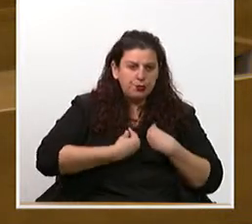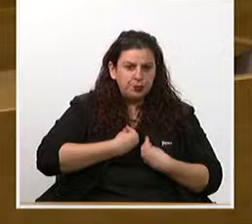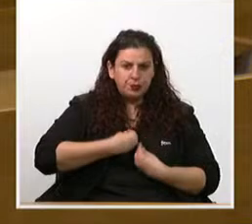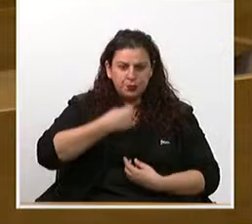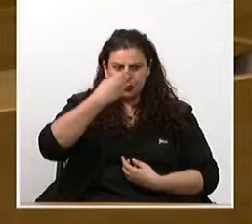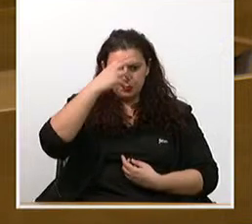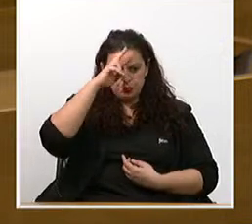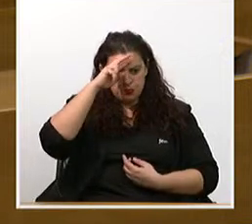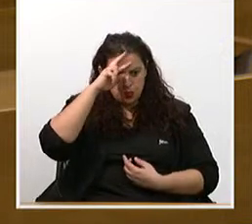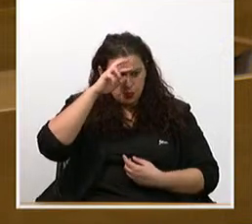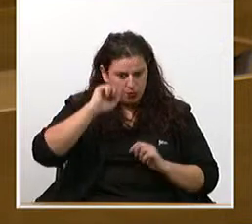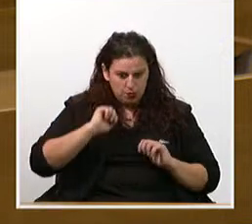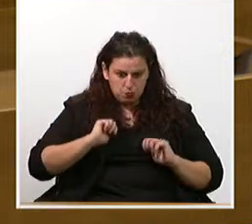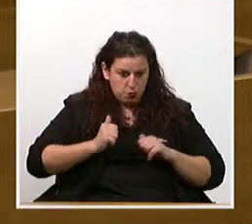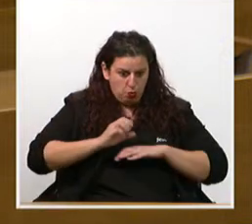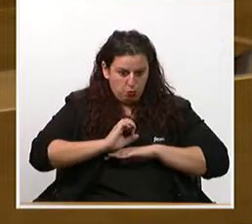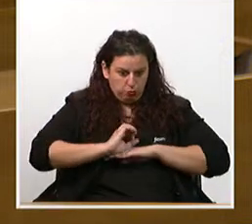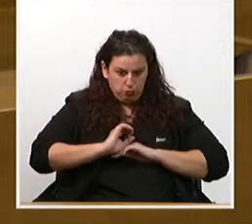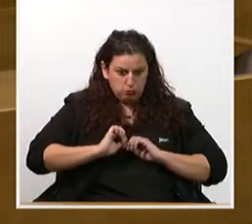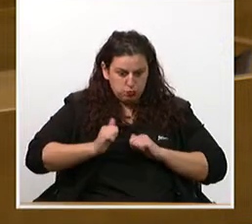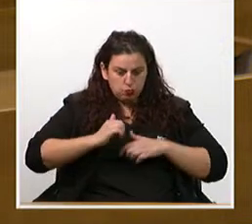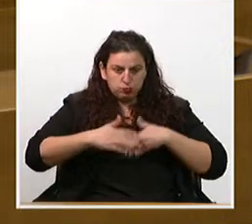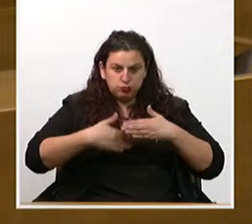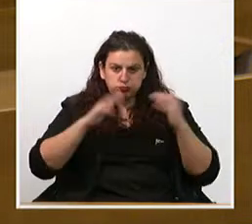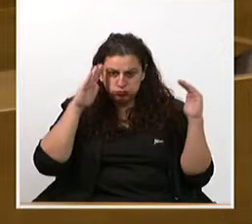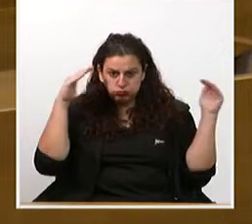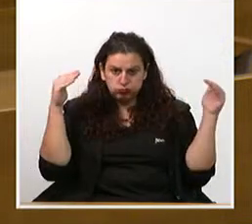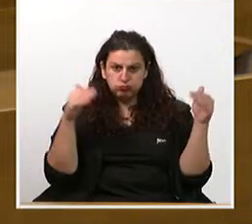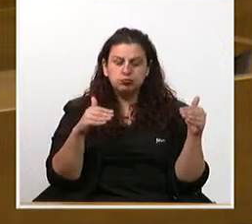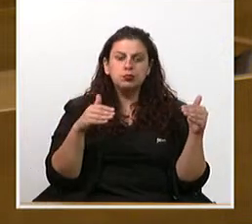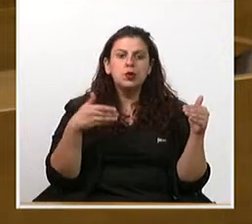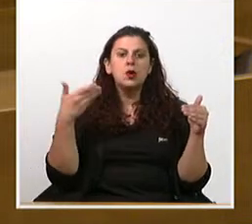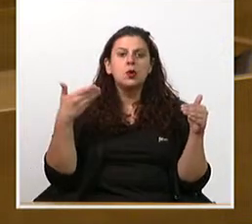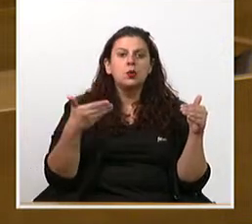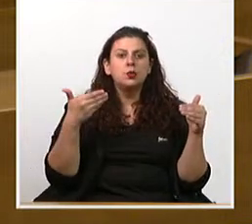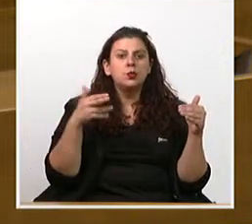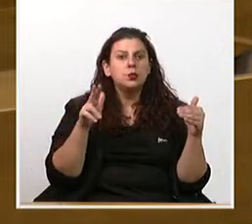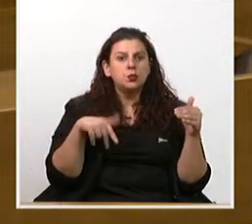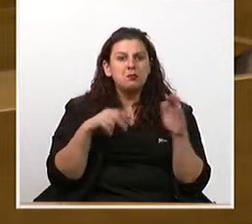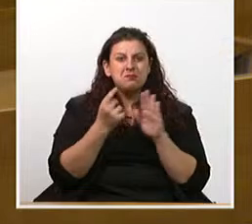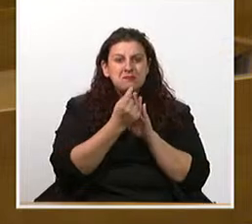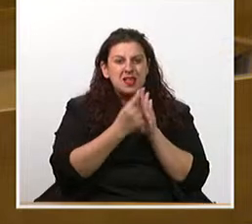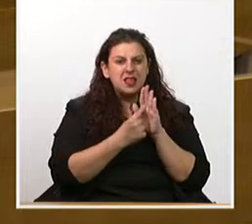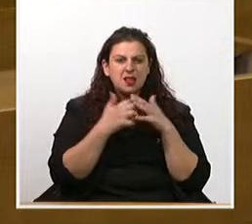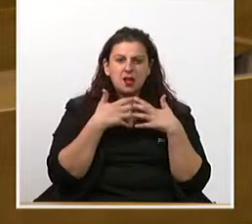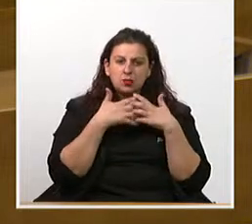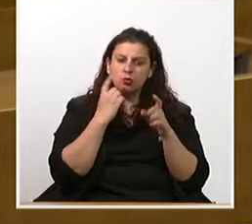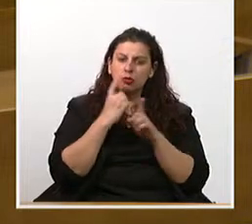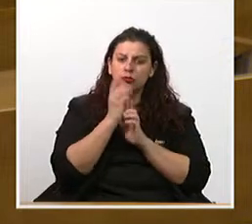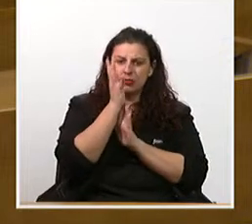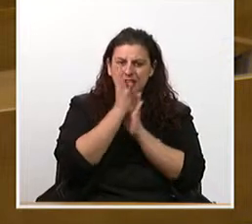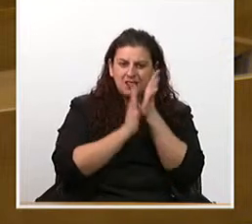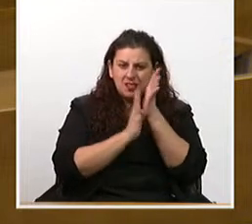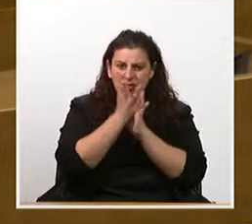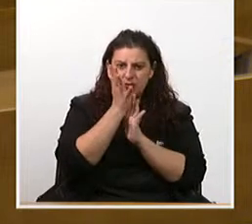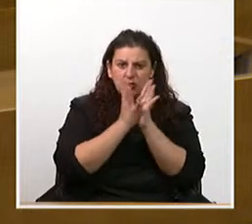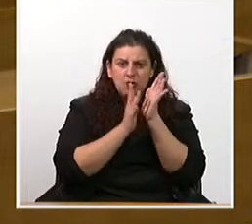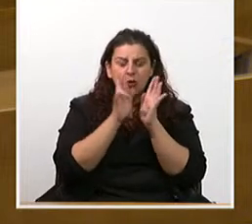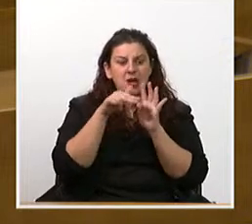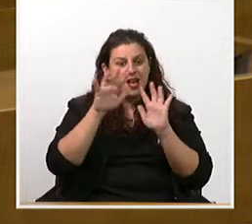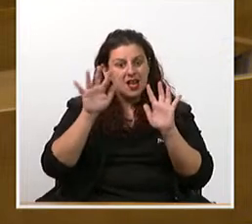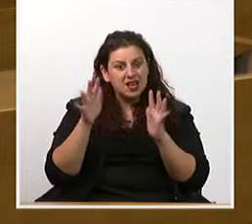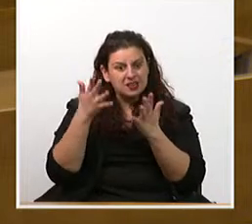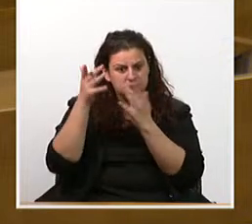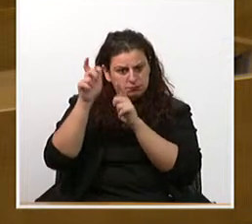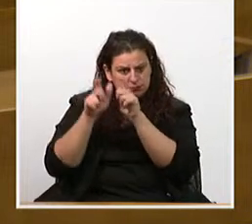minuto uno y sobre tod y sobre todo todas las medidas de lucha contra el incendio y para rescatar a